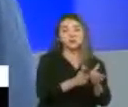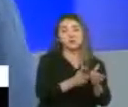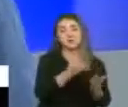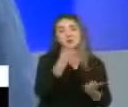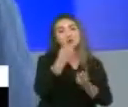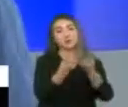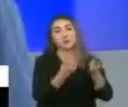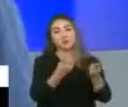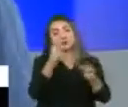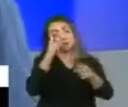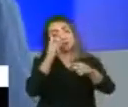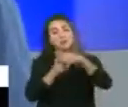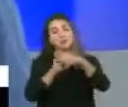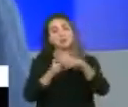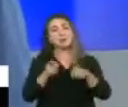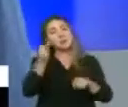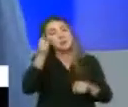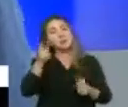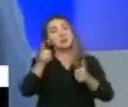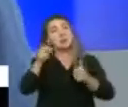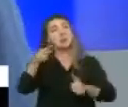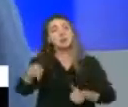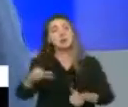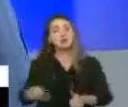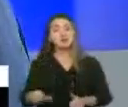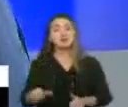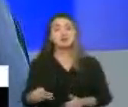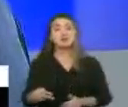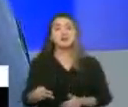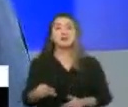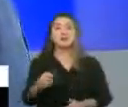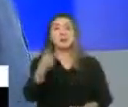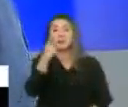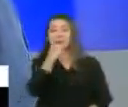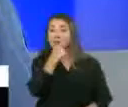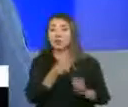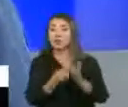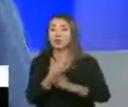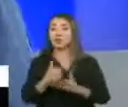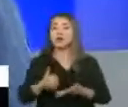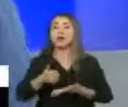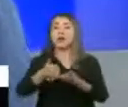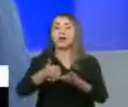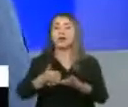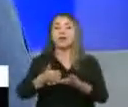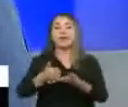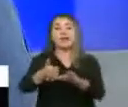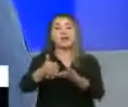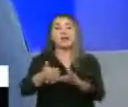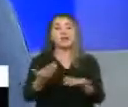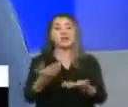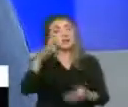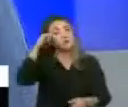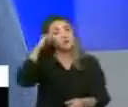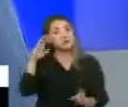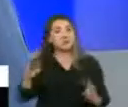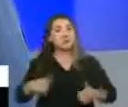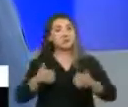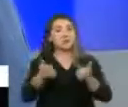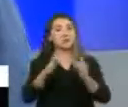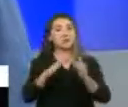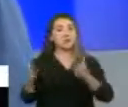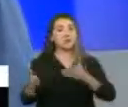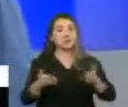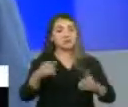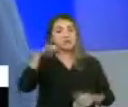el vaso medio lleno, hay que comprender que la buena noticia es que probablemente vamos a tener a Evelyn Matthei como nueva alcaldesa de Providencia. Creo que es bueno, eso es muy bueno para los vecinos de Providencia. Y